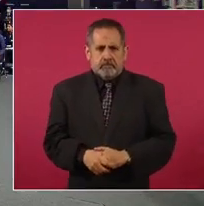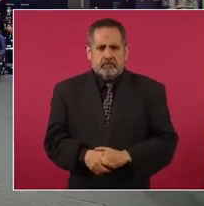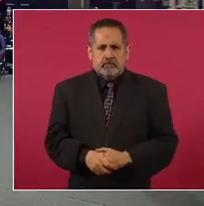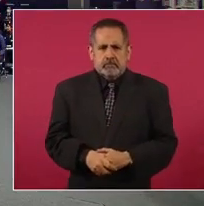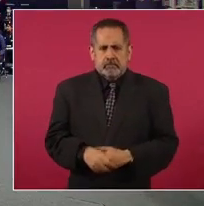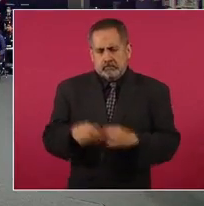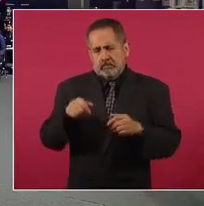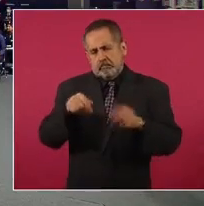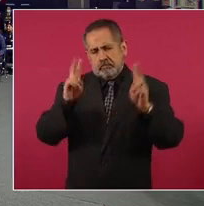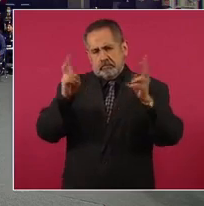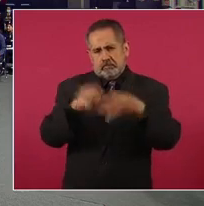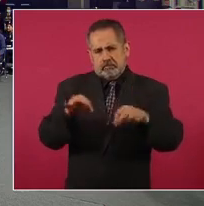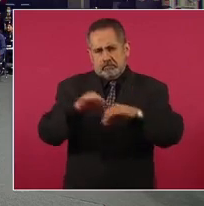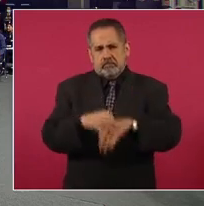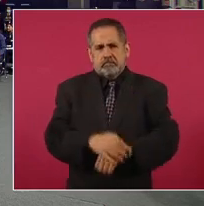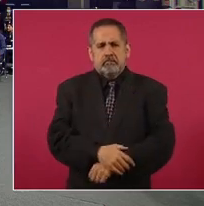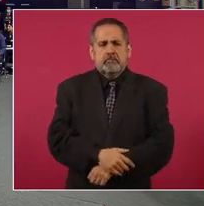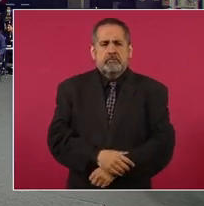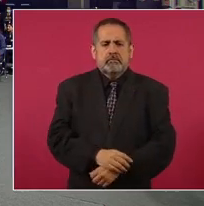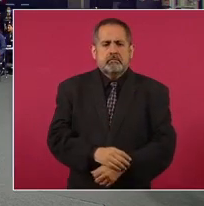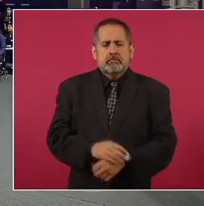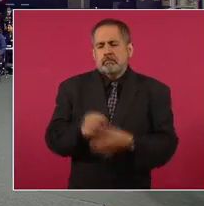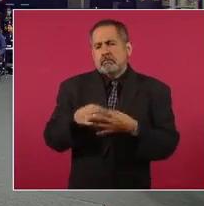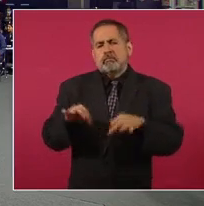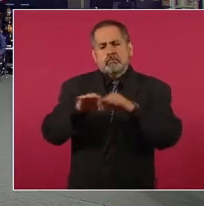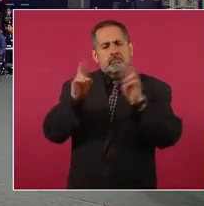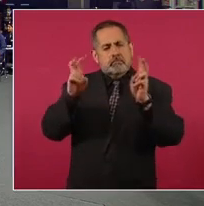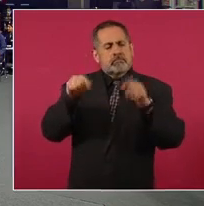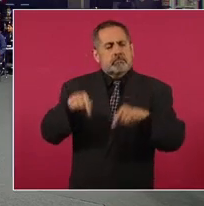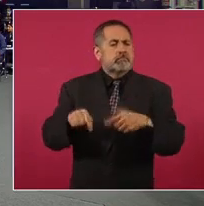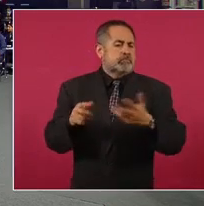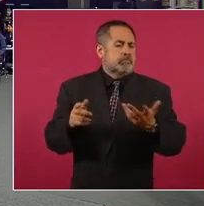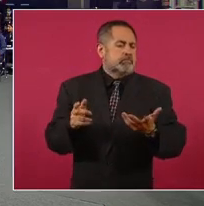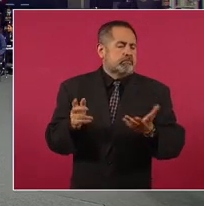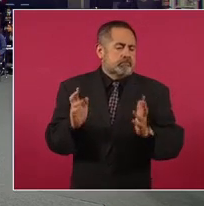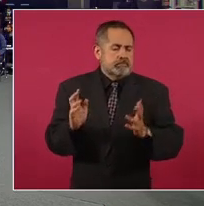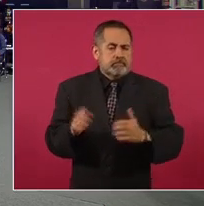Claro. Es muy importante por la